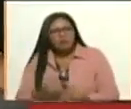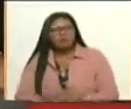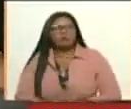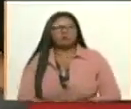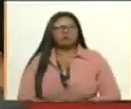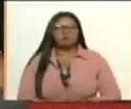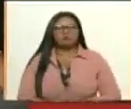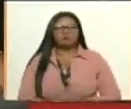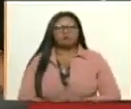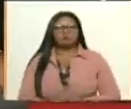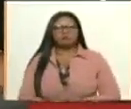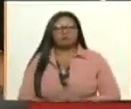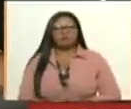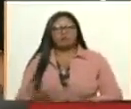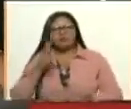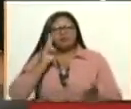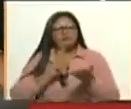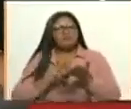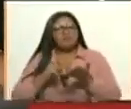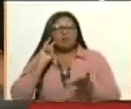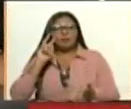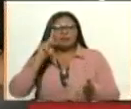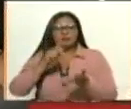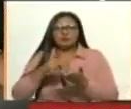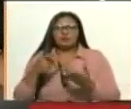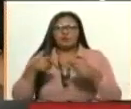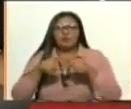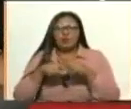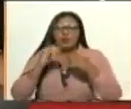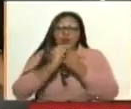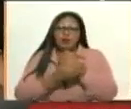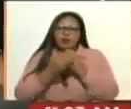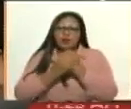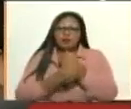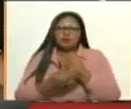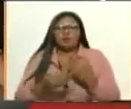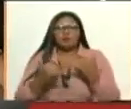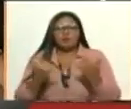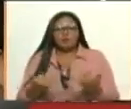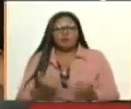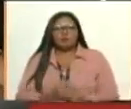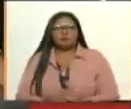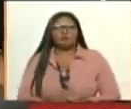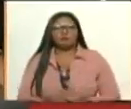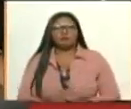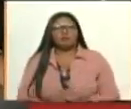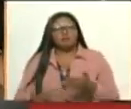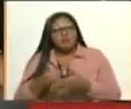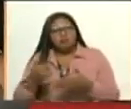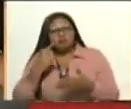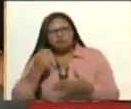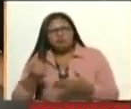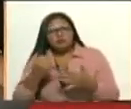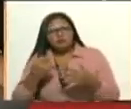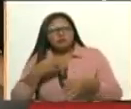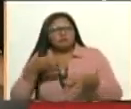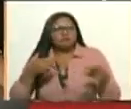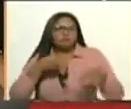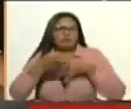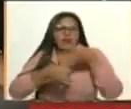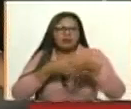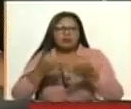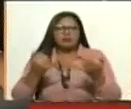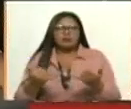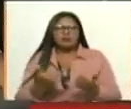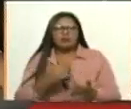de verdad la participación, el cariño, el afecto. Además, yo diría, aquí ya